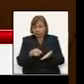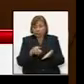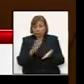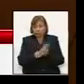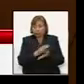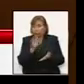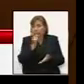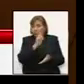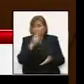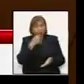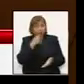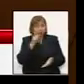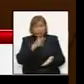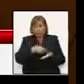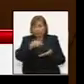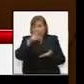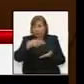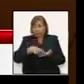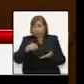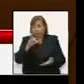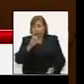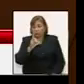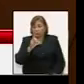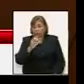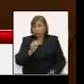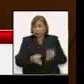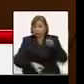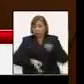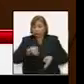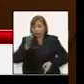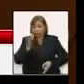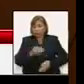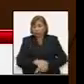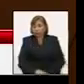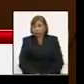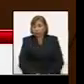que no está diciendo que vaya a la DIVIEC, está diciendo que vaya a la policía judicial. Insisto.